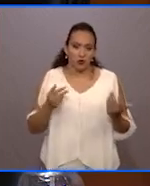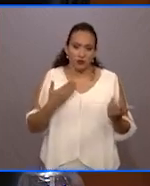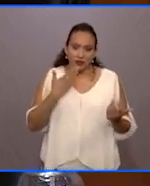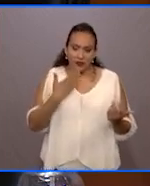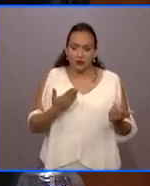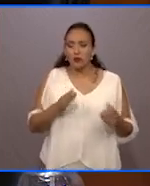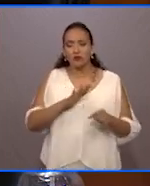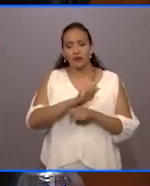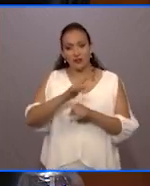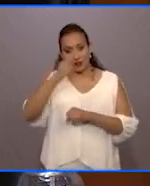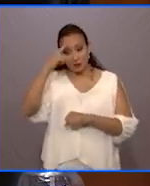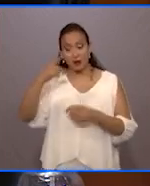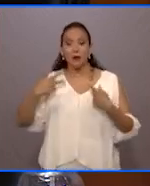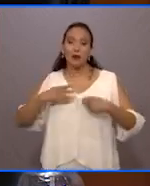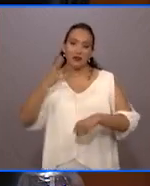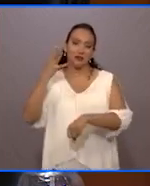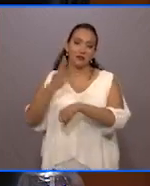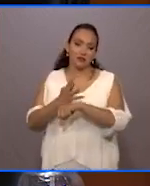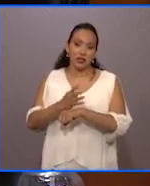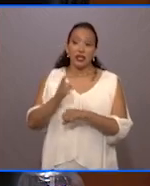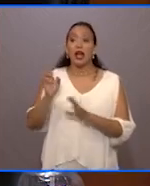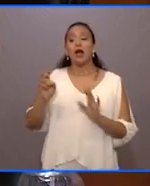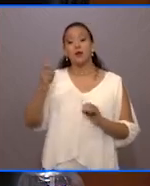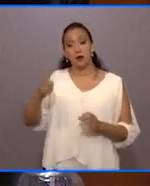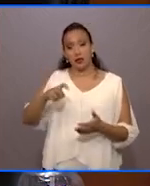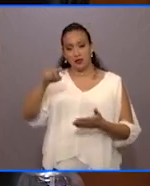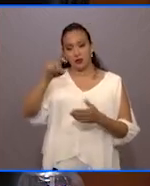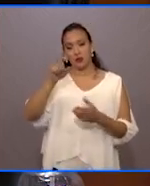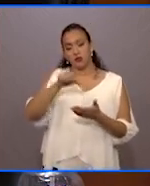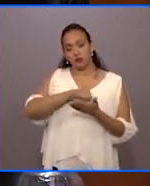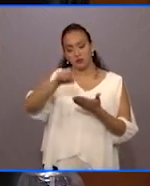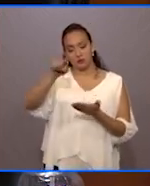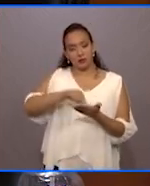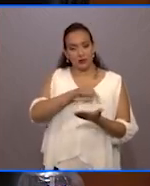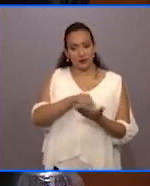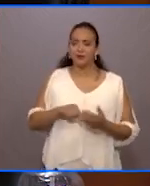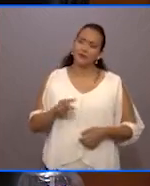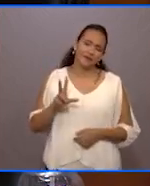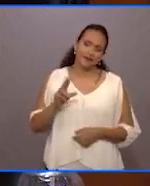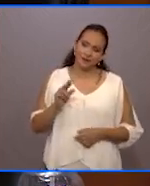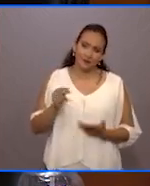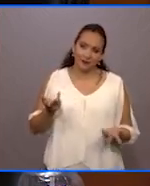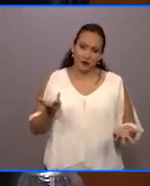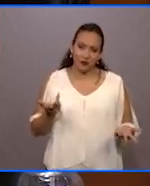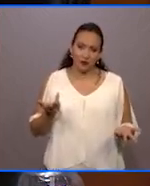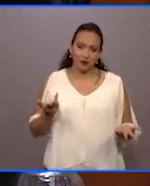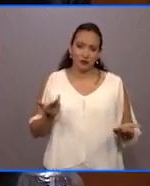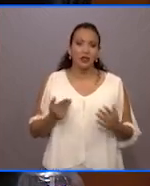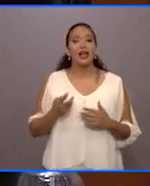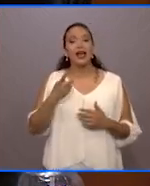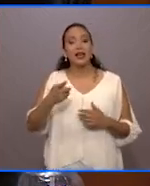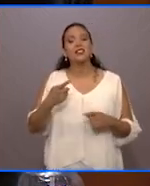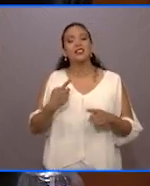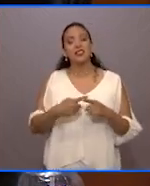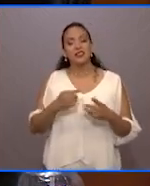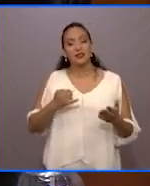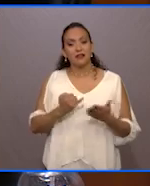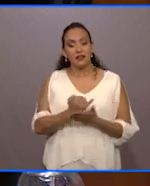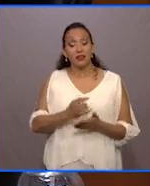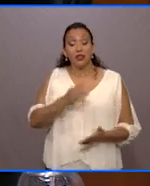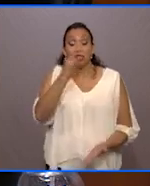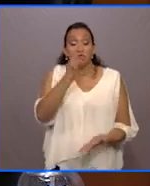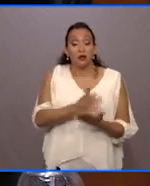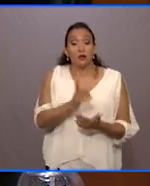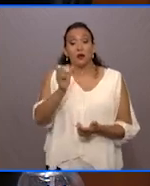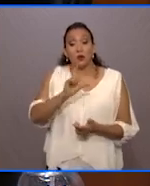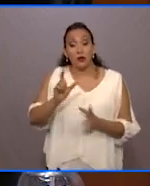para que sean sancionadas con la cancelación del registro, cuando esa determinación deberá tomarse solo